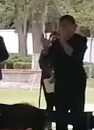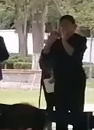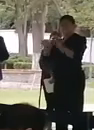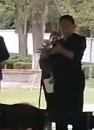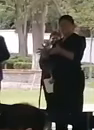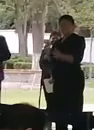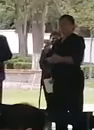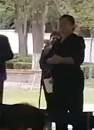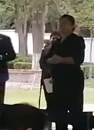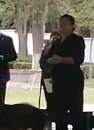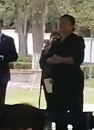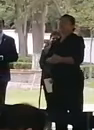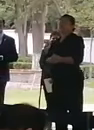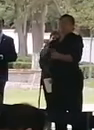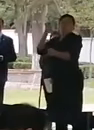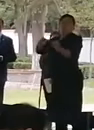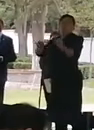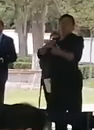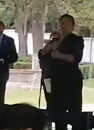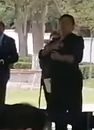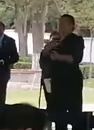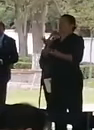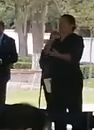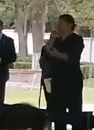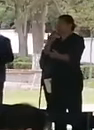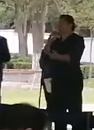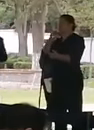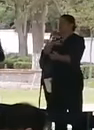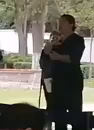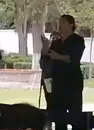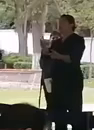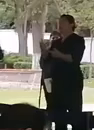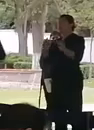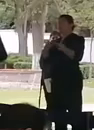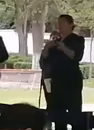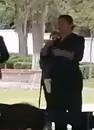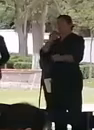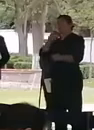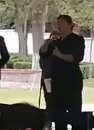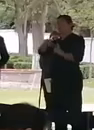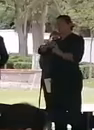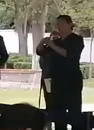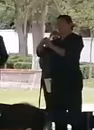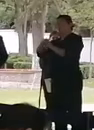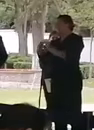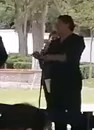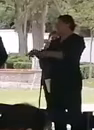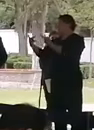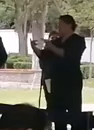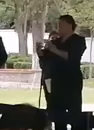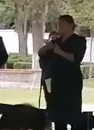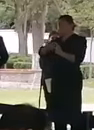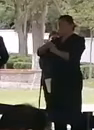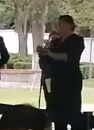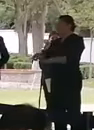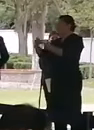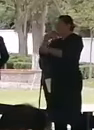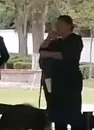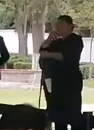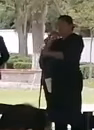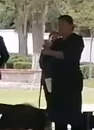fin, nomás un comentario de la trata de personas, que es importantísimo. Y he pasado bastante tiempo aquí